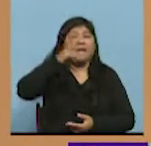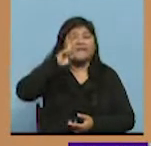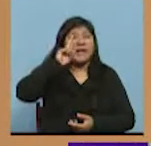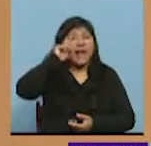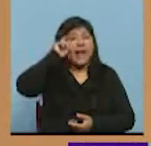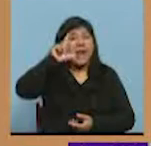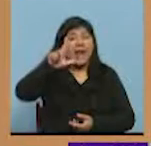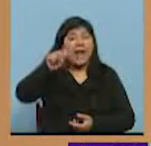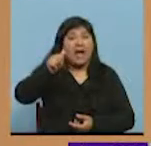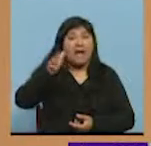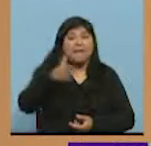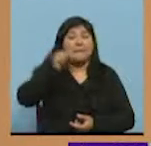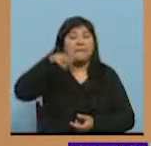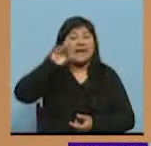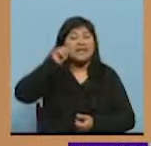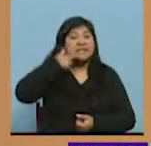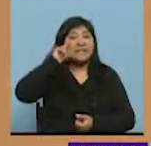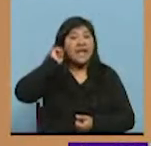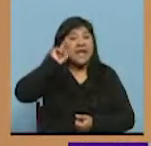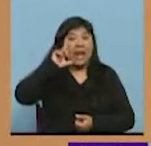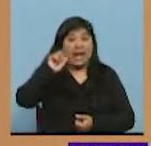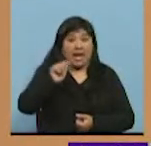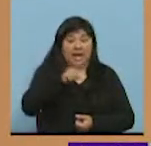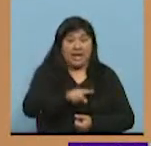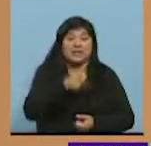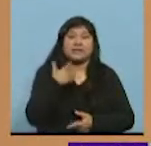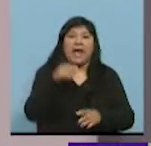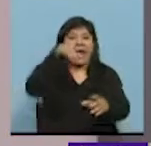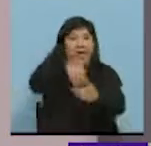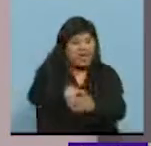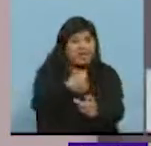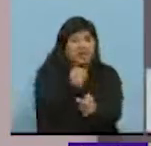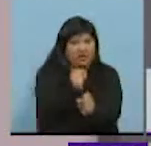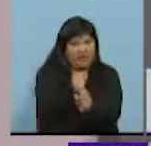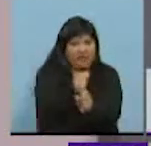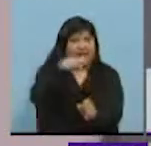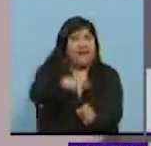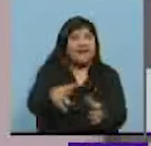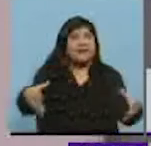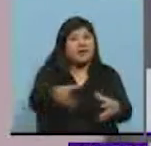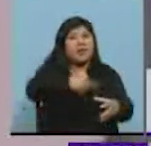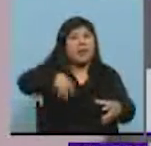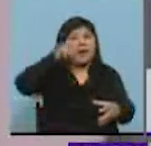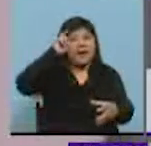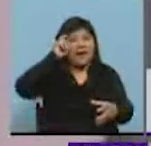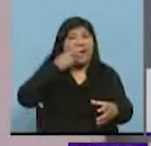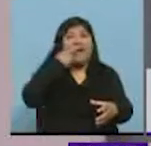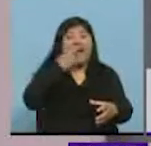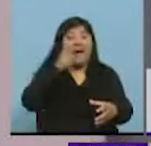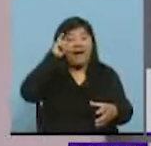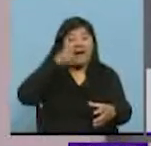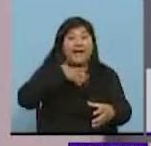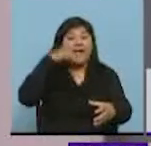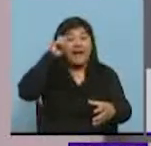relaciones institucionales de ejes a la hemos invitado para que nos aclare un poco porque la gente está recibiendo